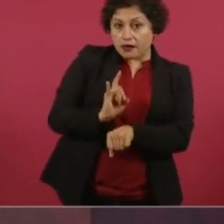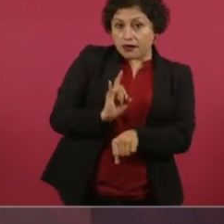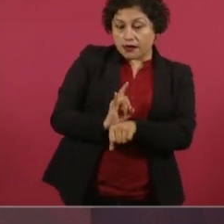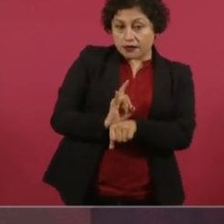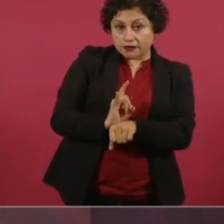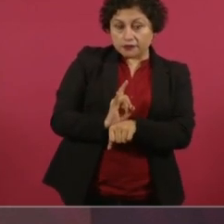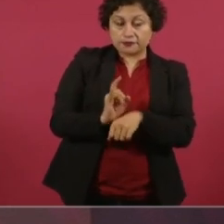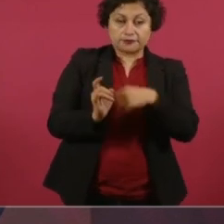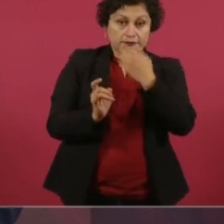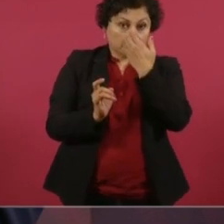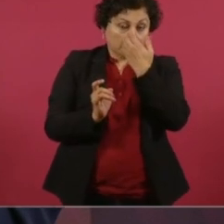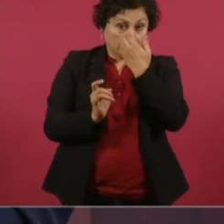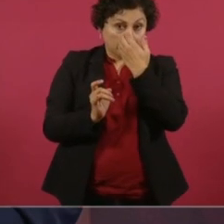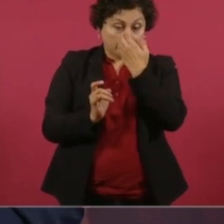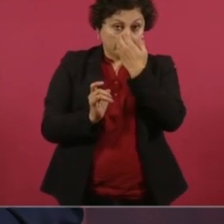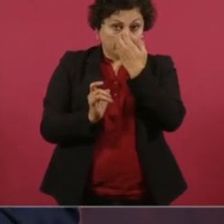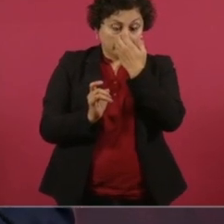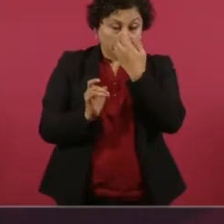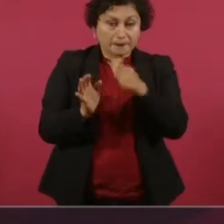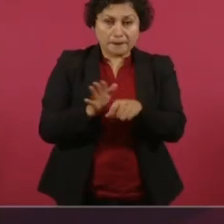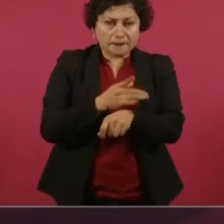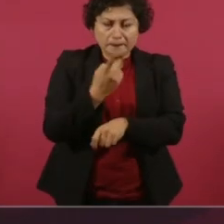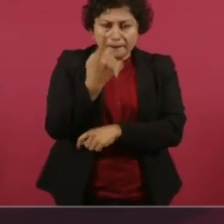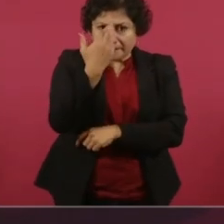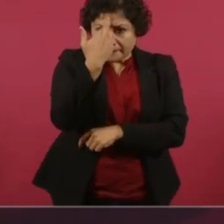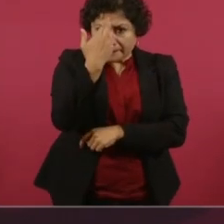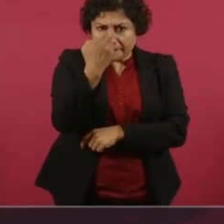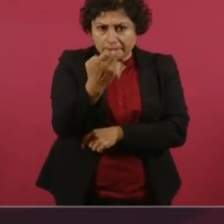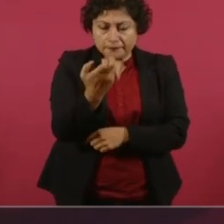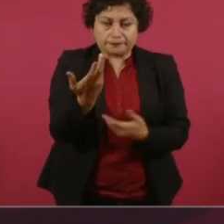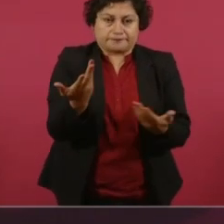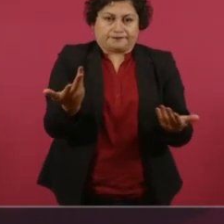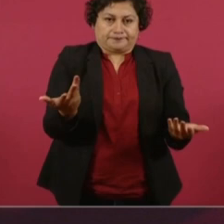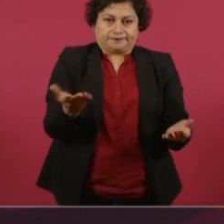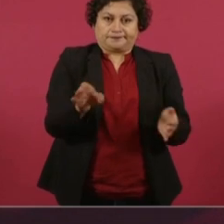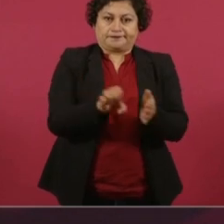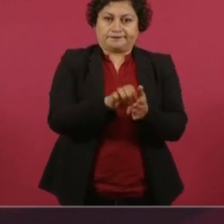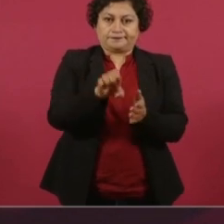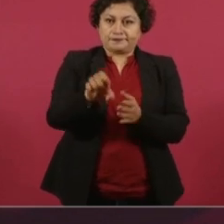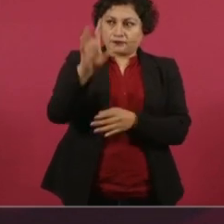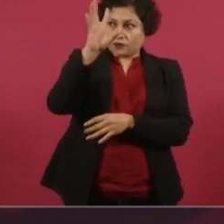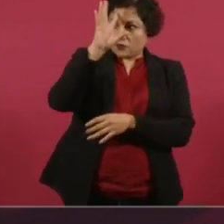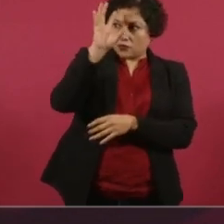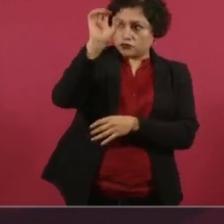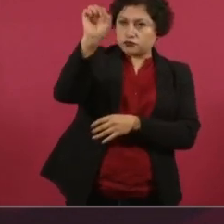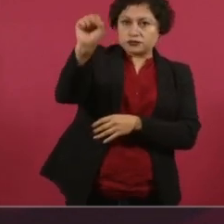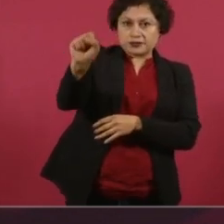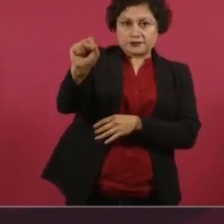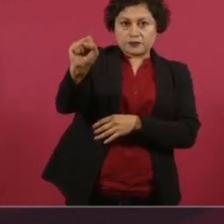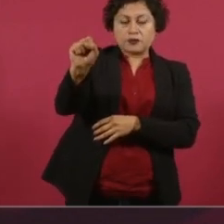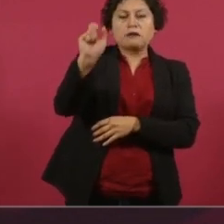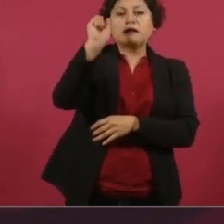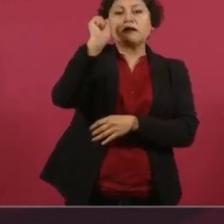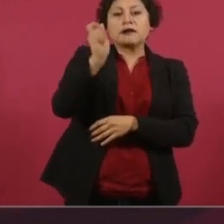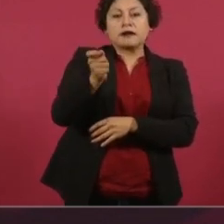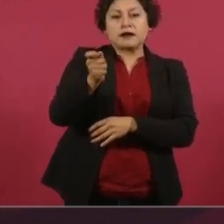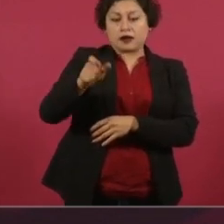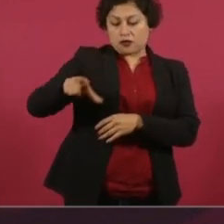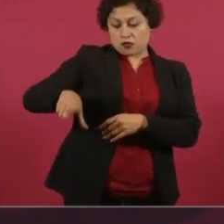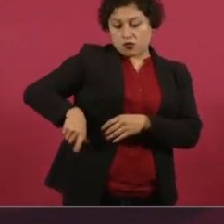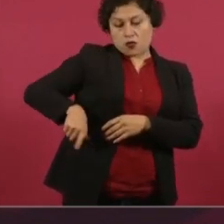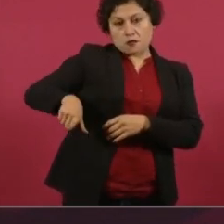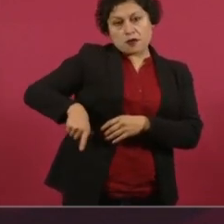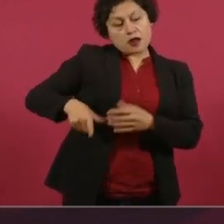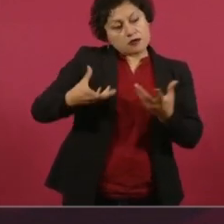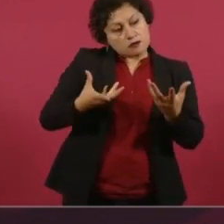porque la democracia es el gobierno del pueblo y para el pueblo,